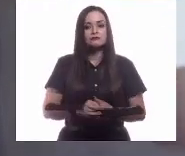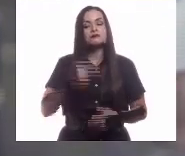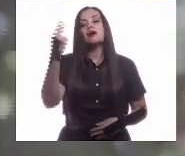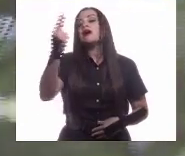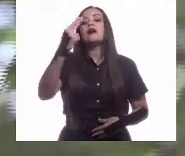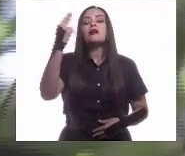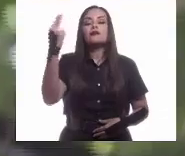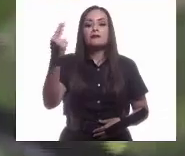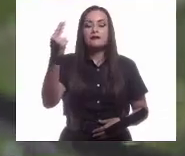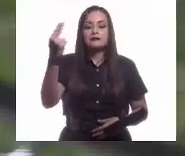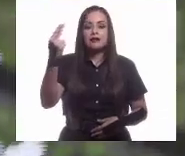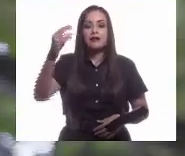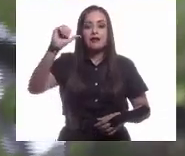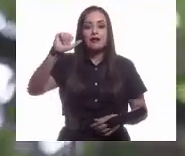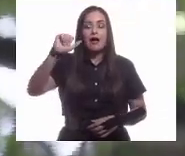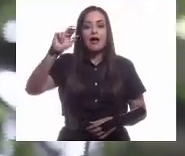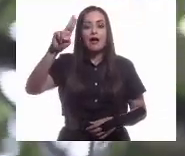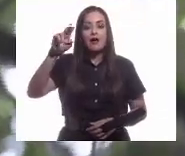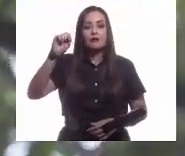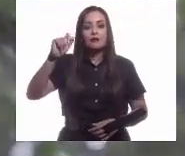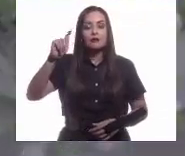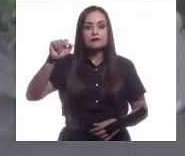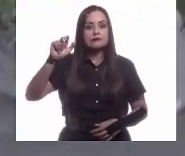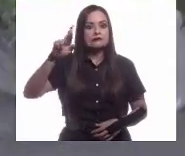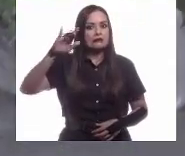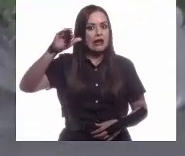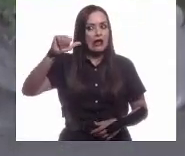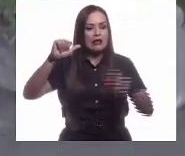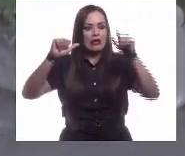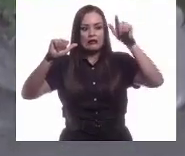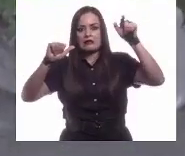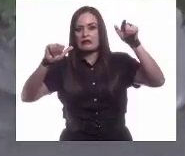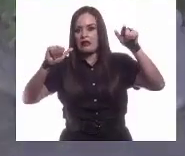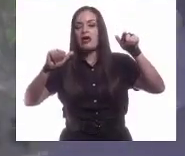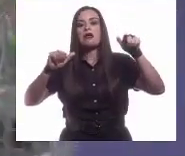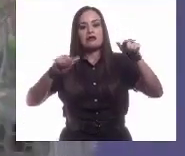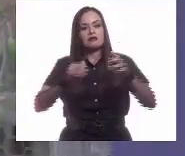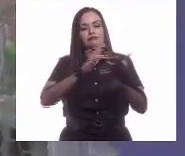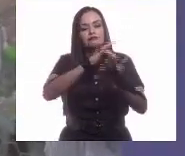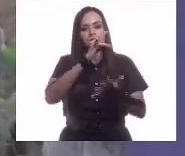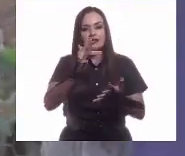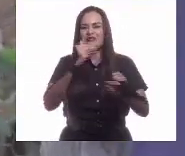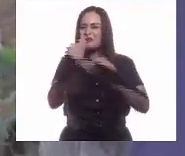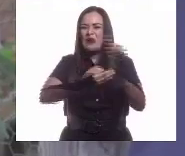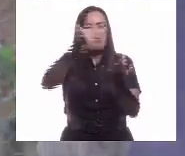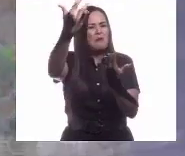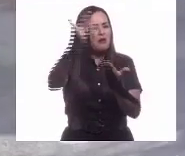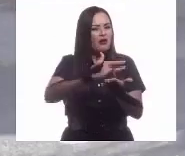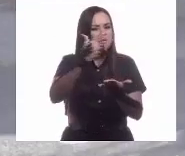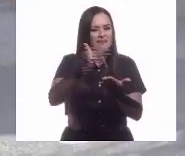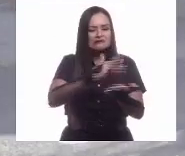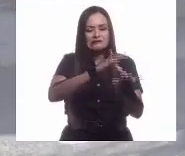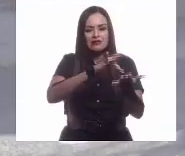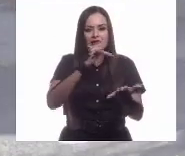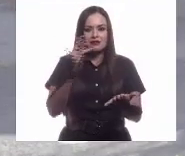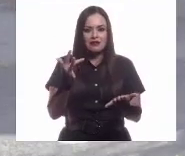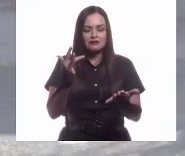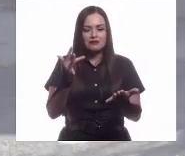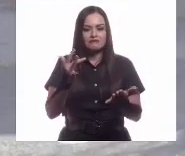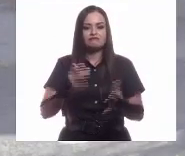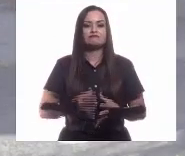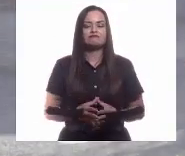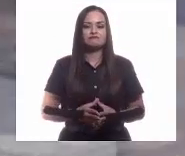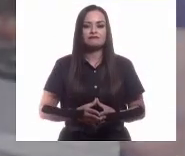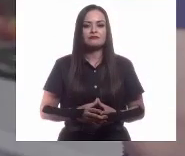de Monash en Australia, que son los diseñadores de este esquema de trabajo, por todo su apoyo. Y quiero informar además